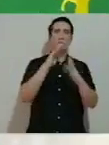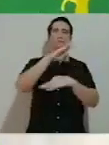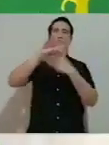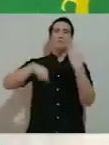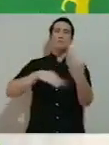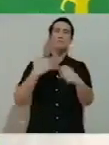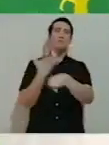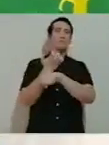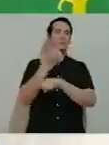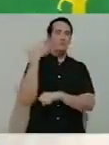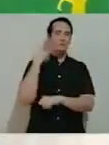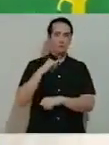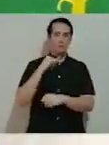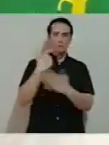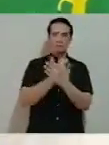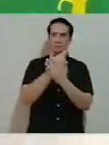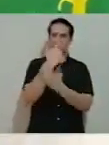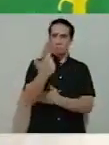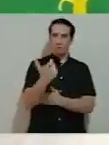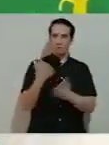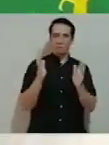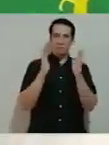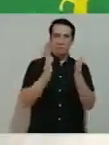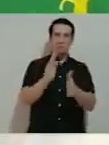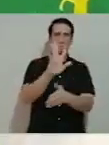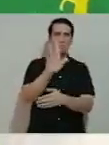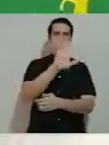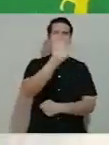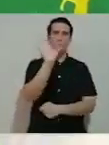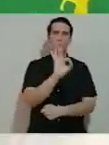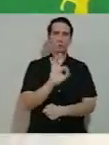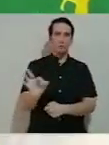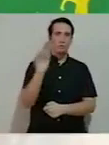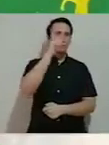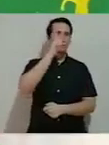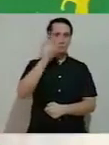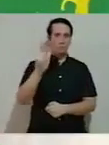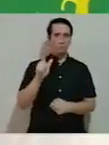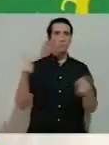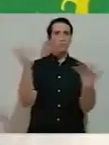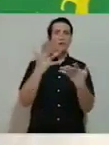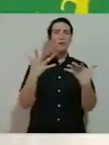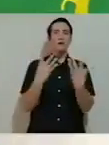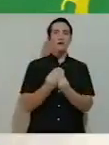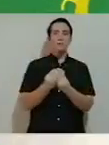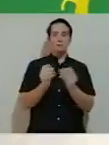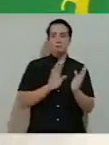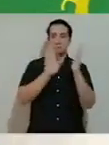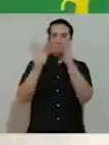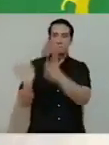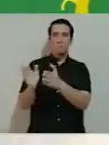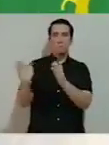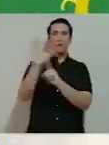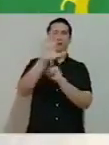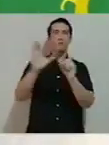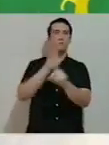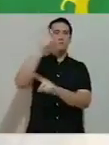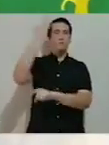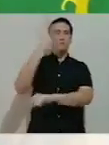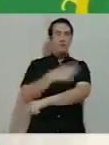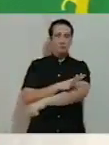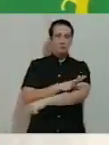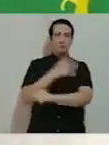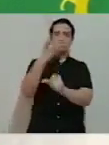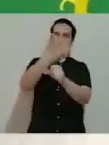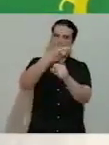casas de todo el estado de Yucatán, con el pago directo del 50% de su recibo de luz que haremos directamente a la Comisión Federal de